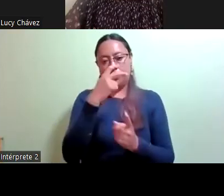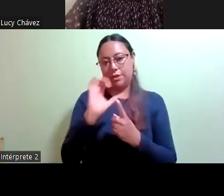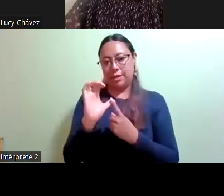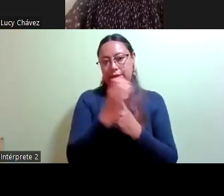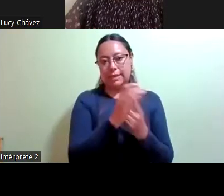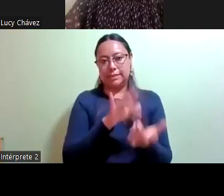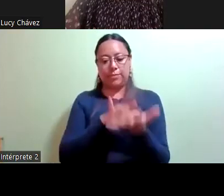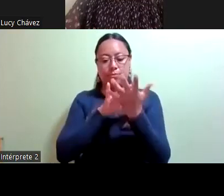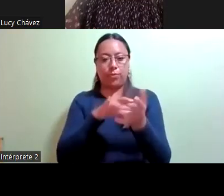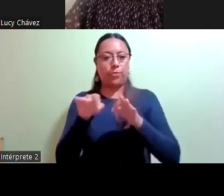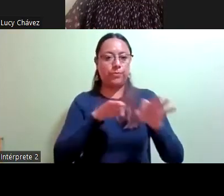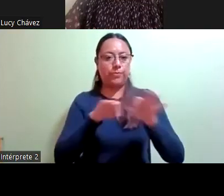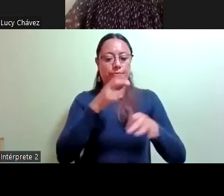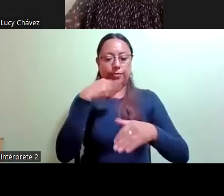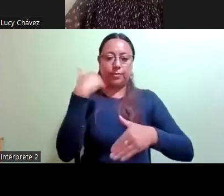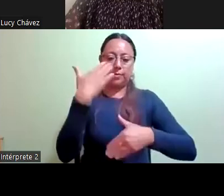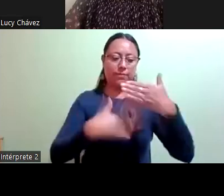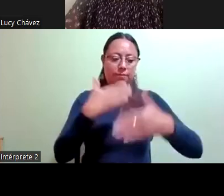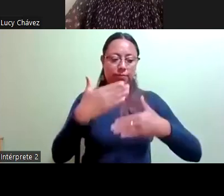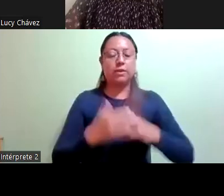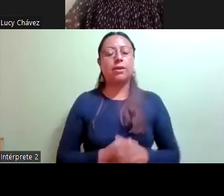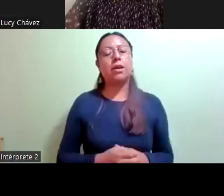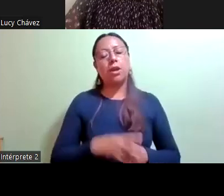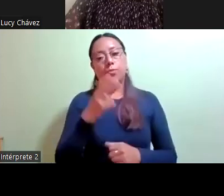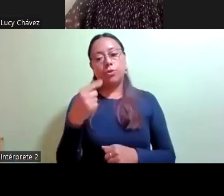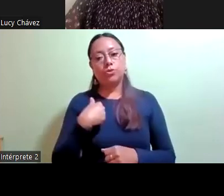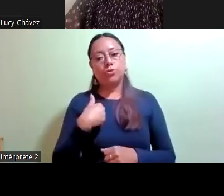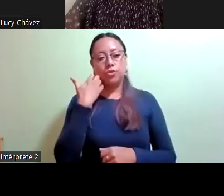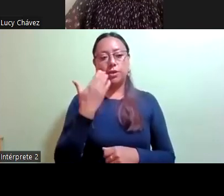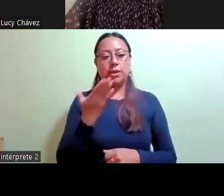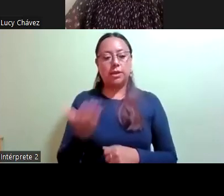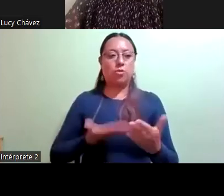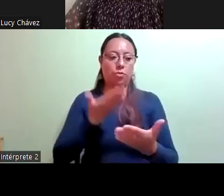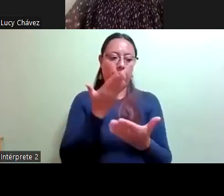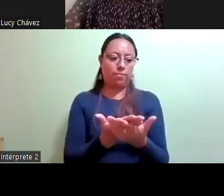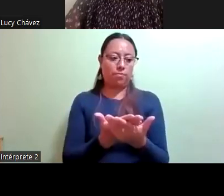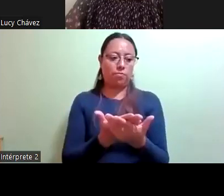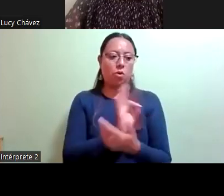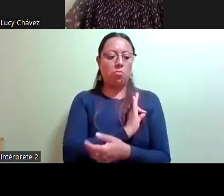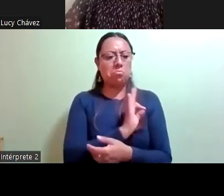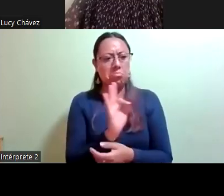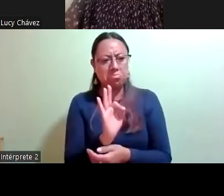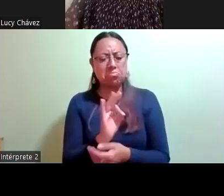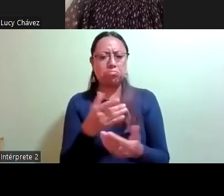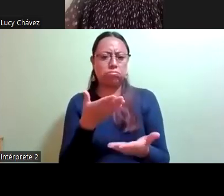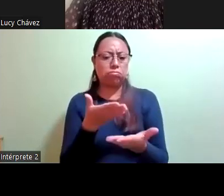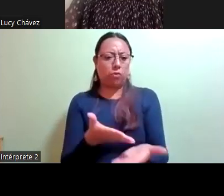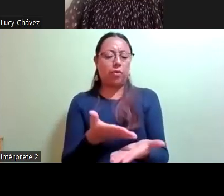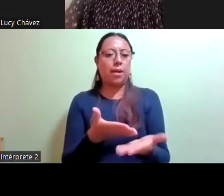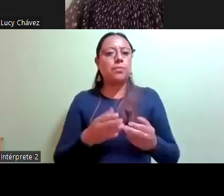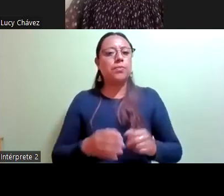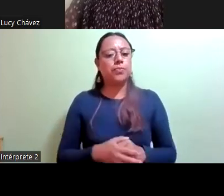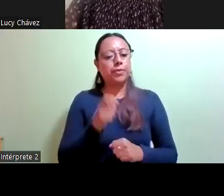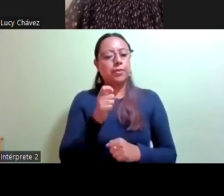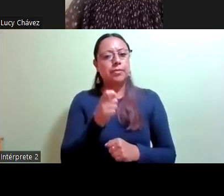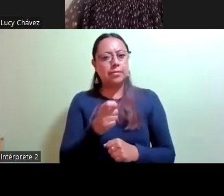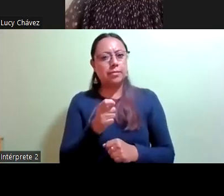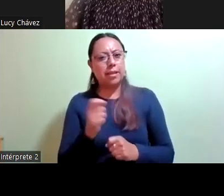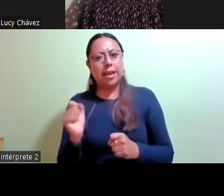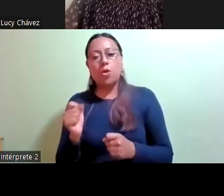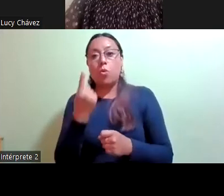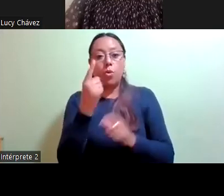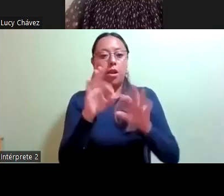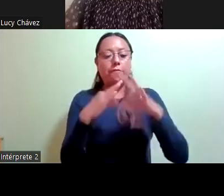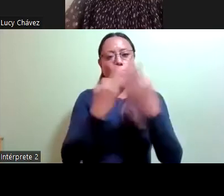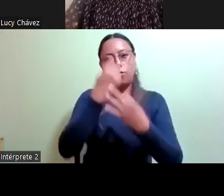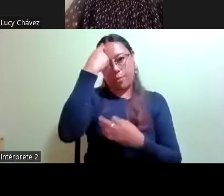me permitiría proponer como una medida para buscar por lo